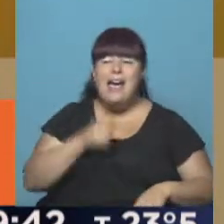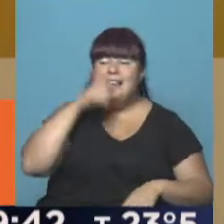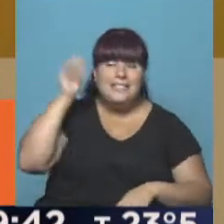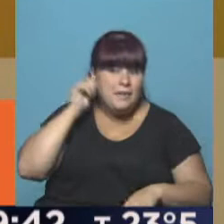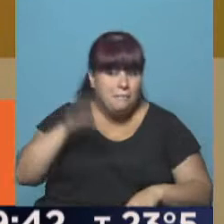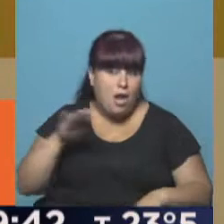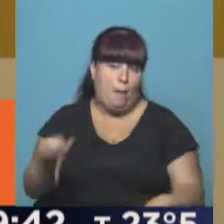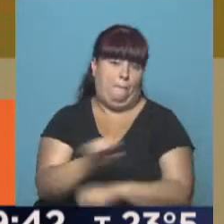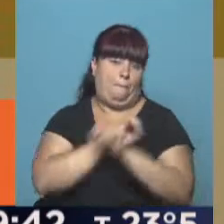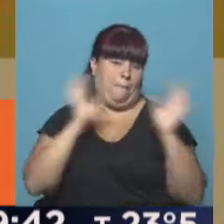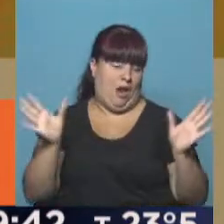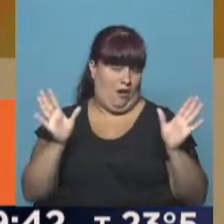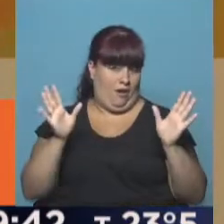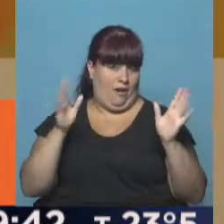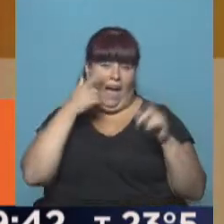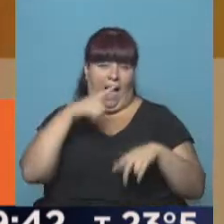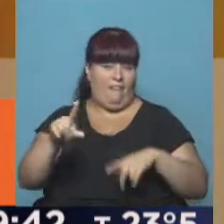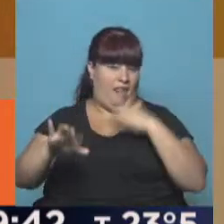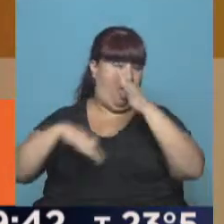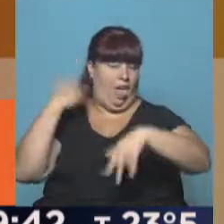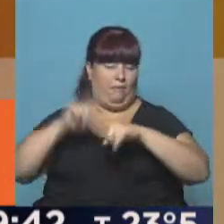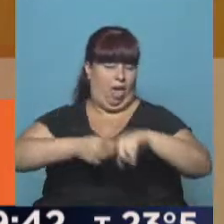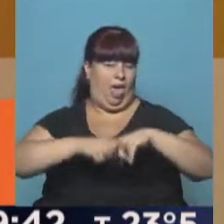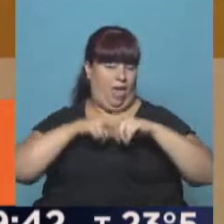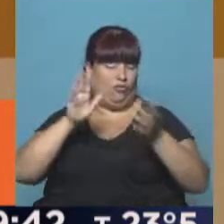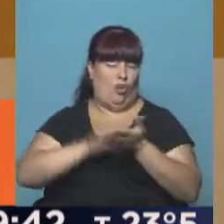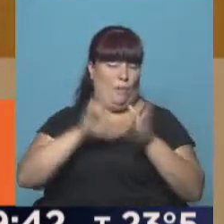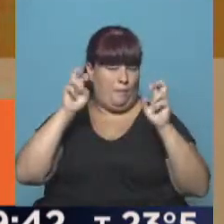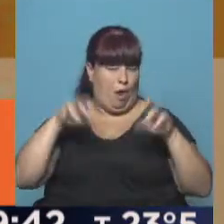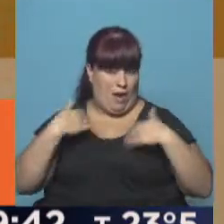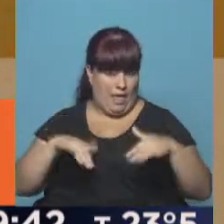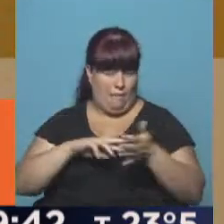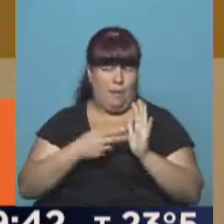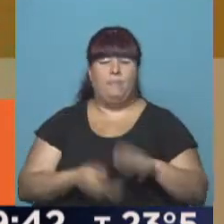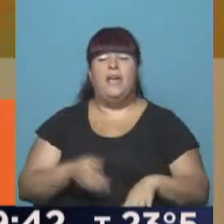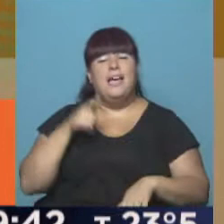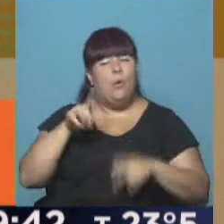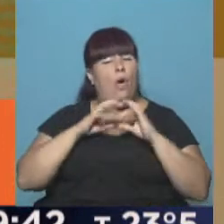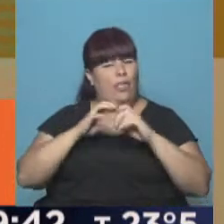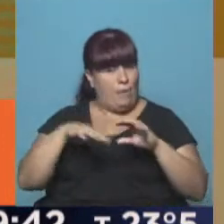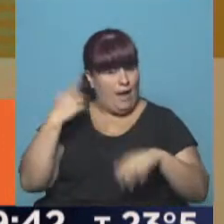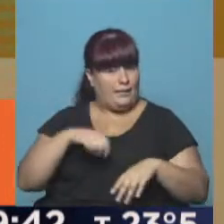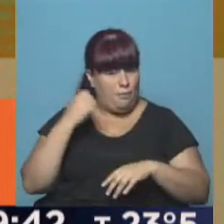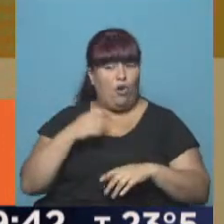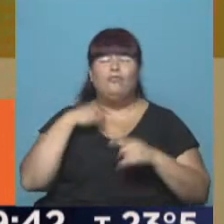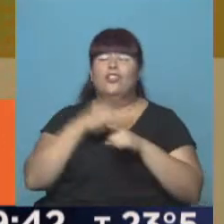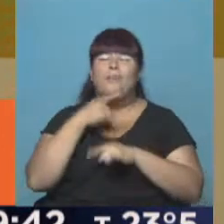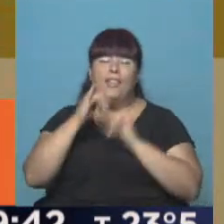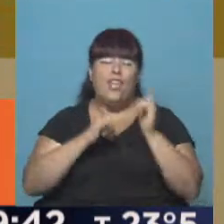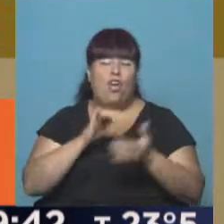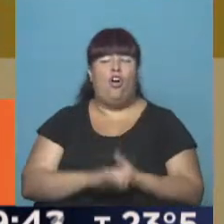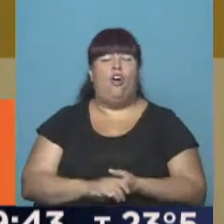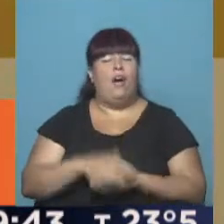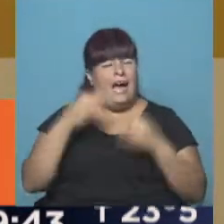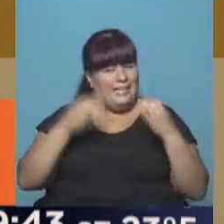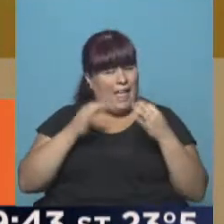protagoniza un menor de edad, siempre se termina en este debate polémico, que es un debate necesario, pero yo decía siempre, está